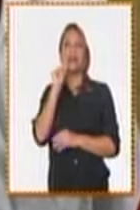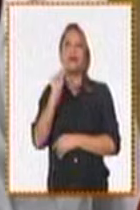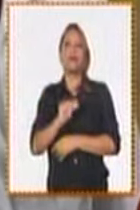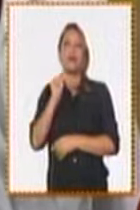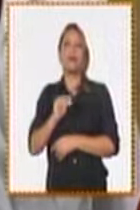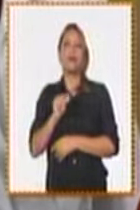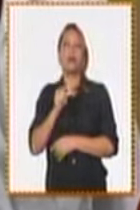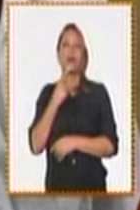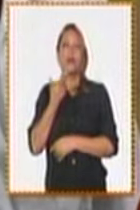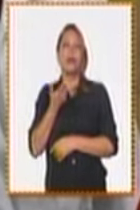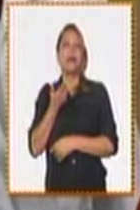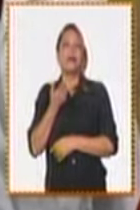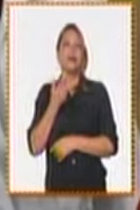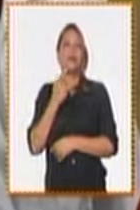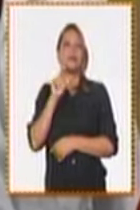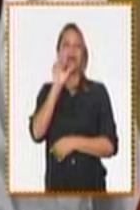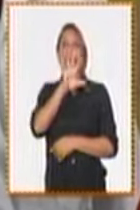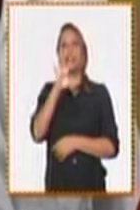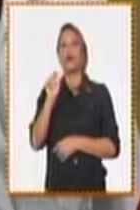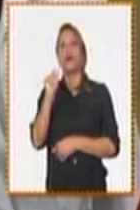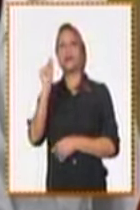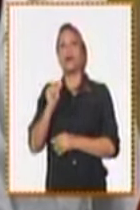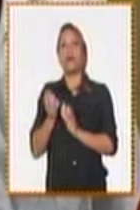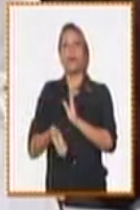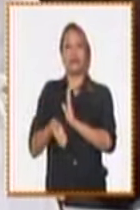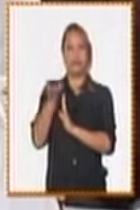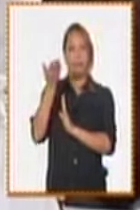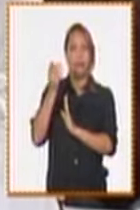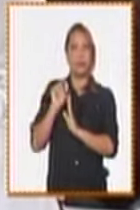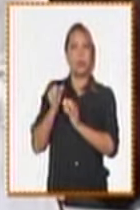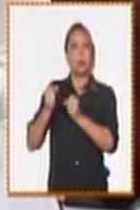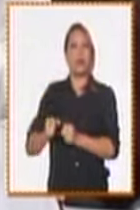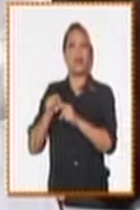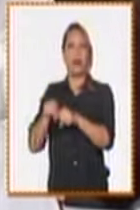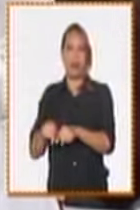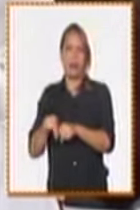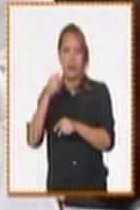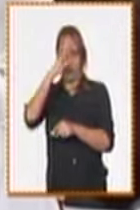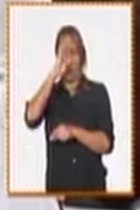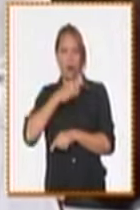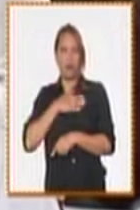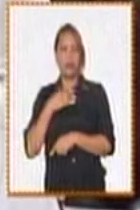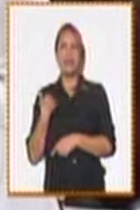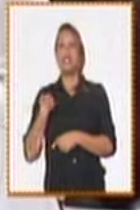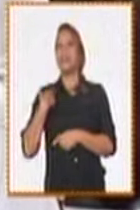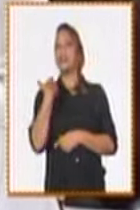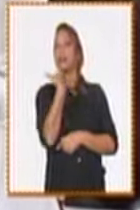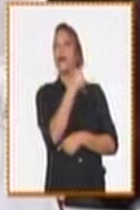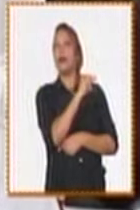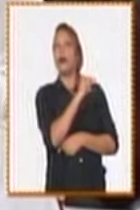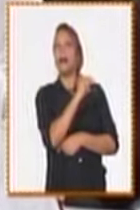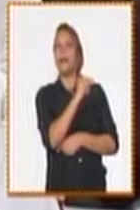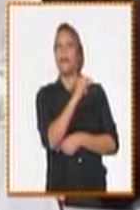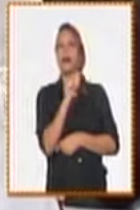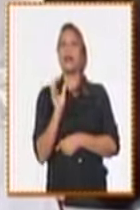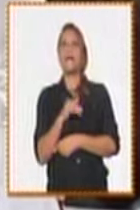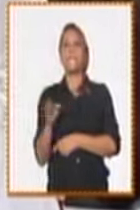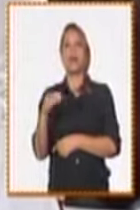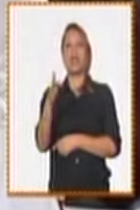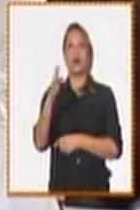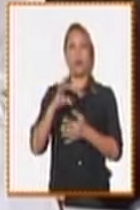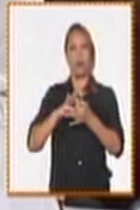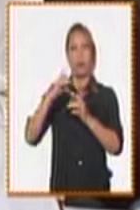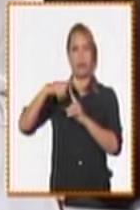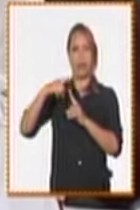parecer insignificante, pero una cifra muy elevada para la época, los deja aquí. Y parte para Baracoa, para la primera villa